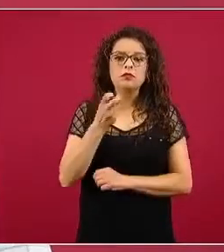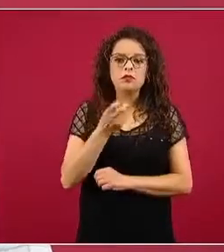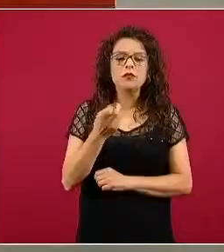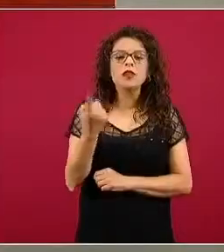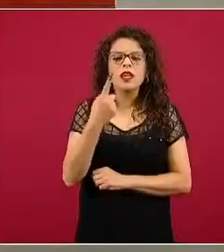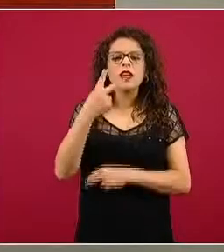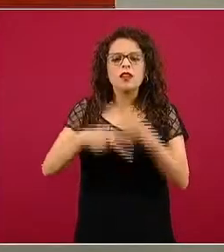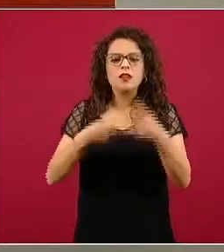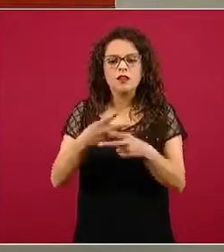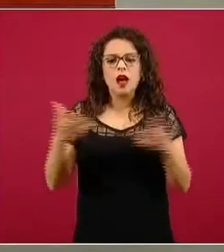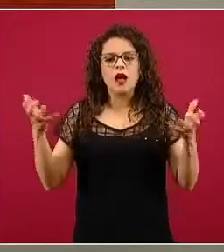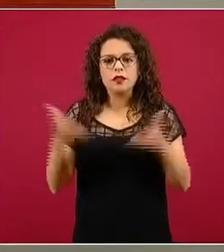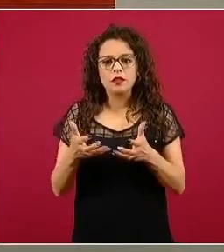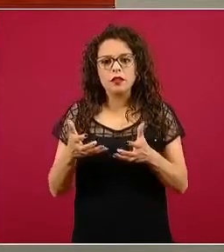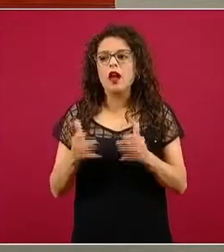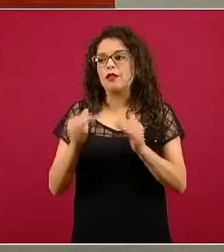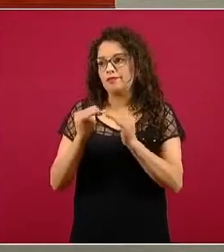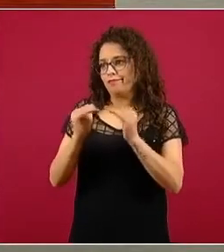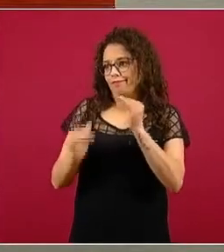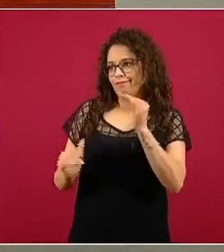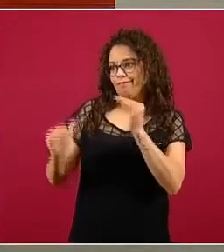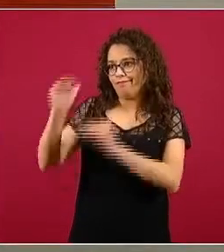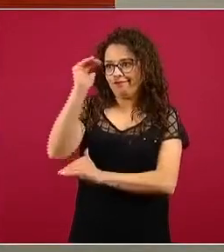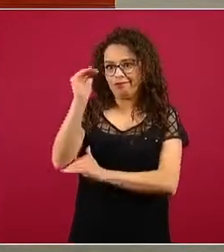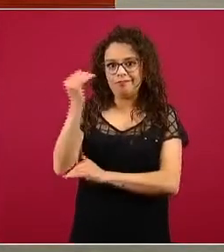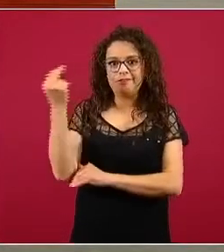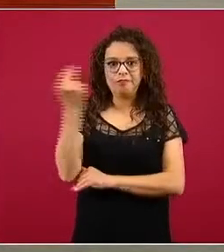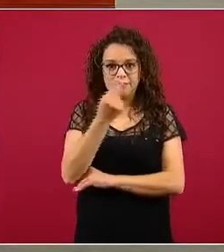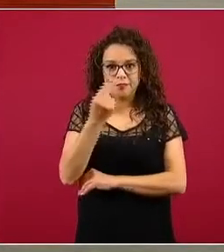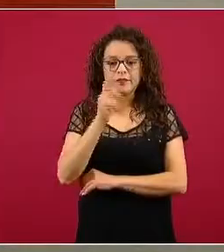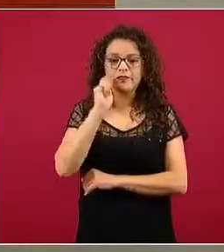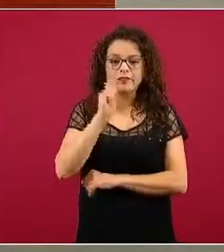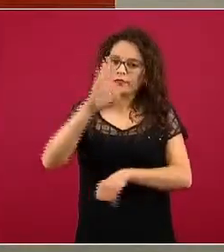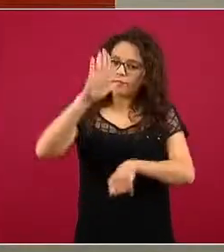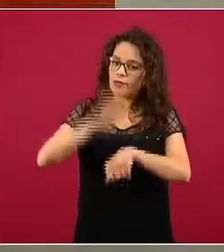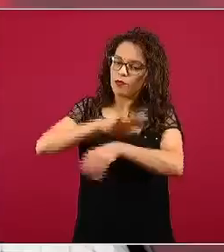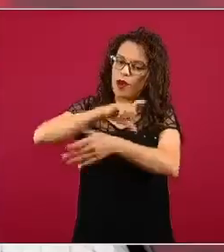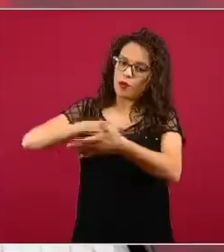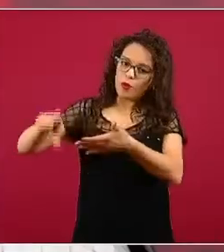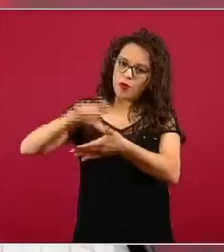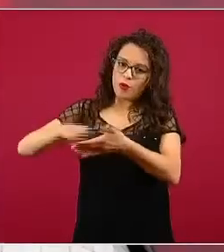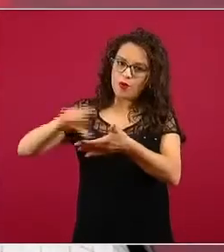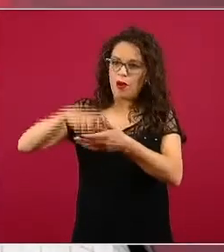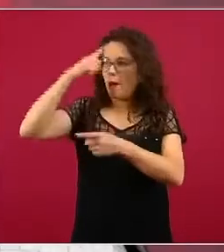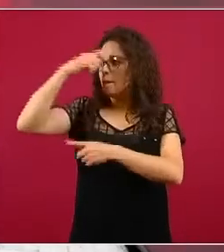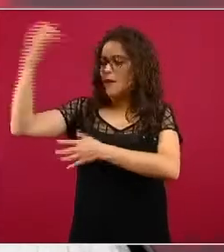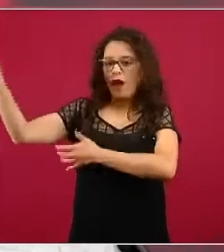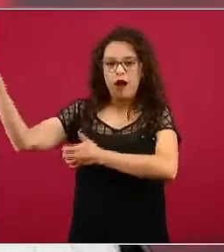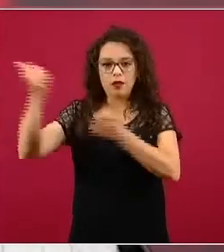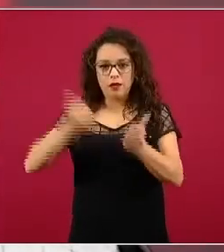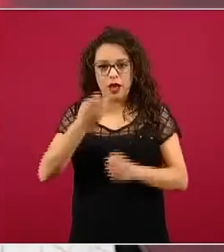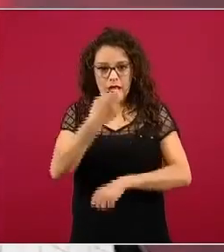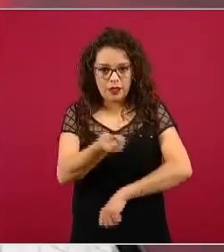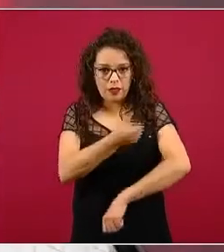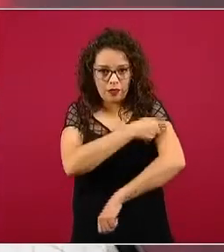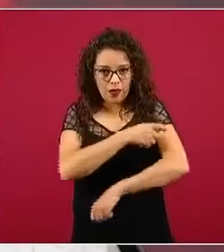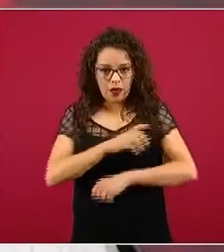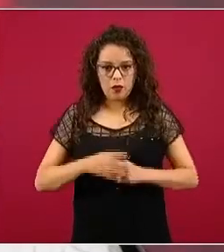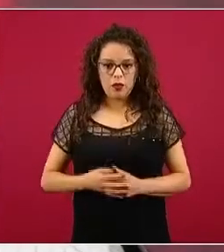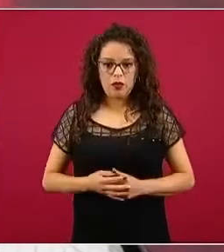optar por los rangos altos, es decir, por tratar de obtener la mayor cantidad de vacuna posible de esta que